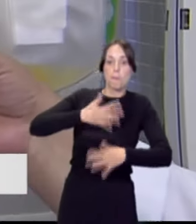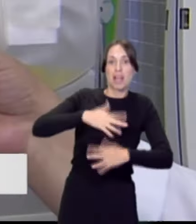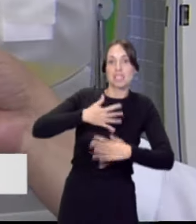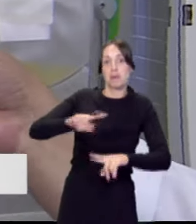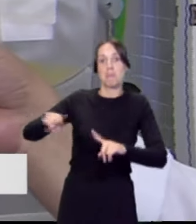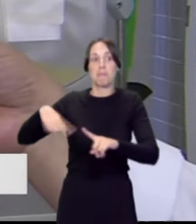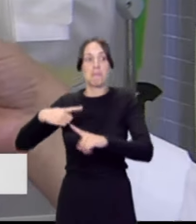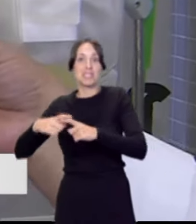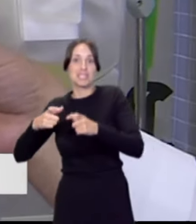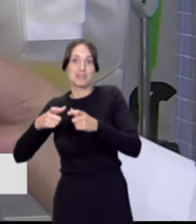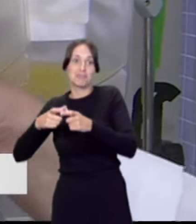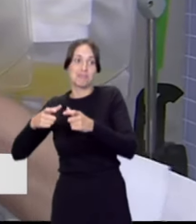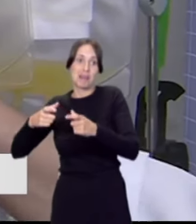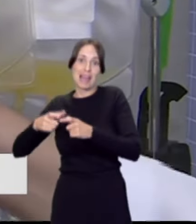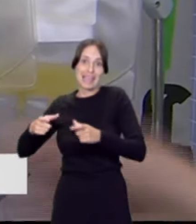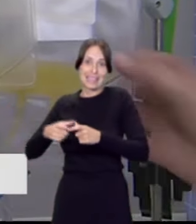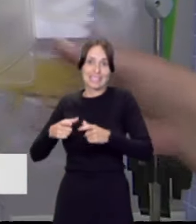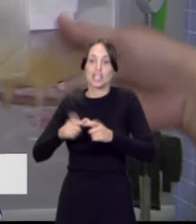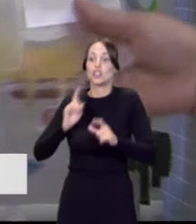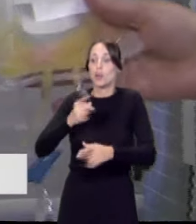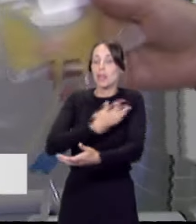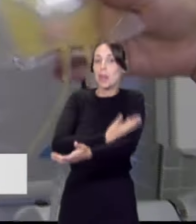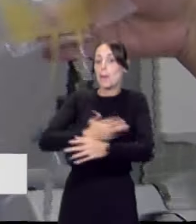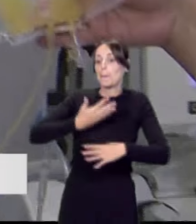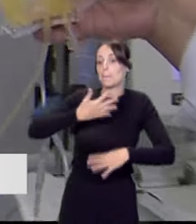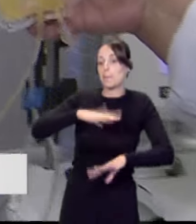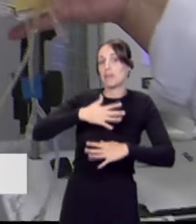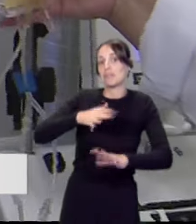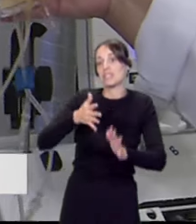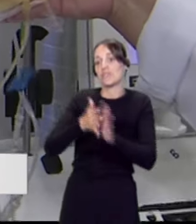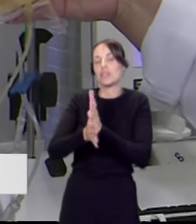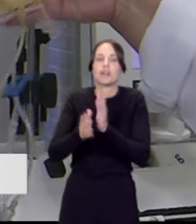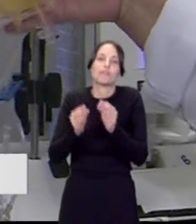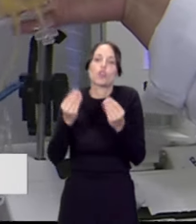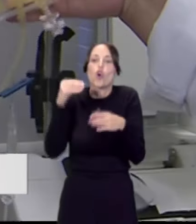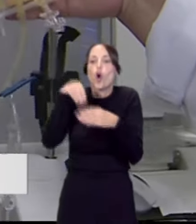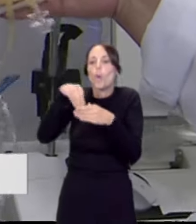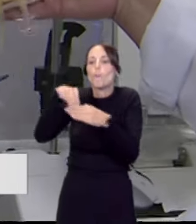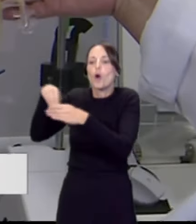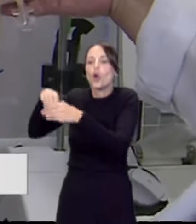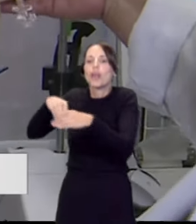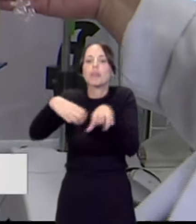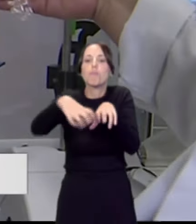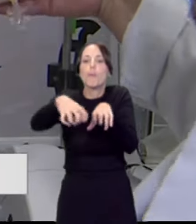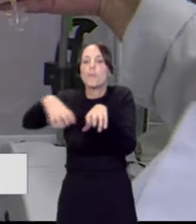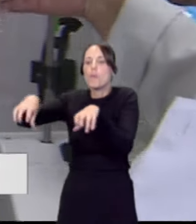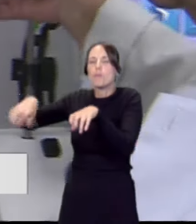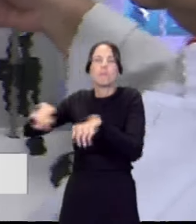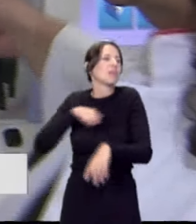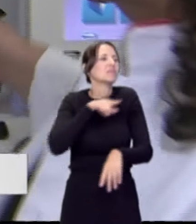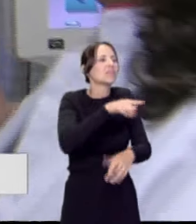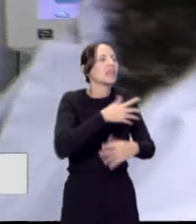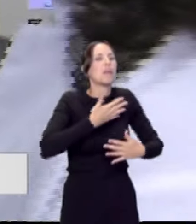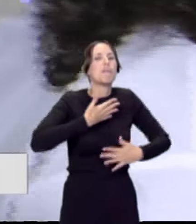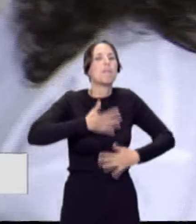caso solo plasma, y te devuelve el resto de componentes sanguíneos. ¿Para qué se utiliza este plasma? El